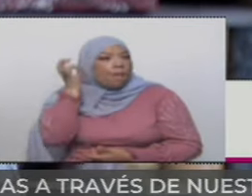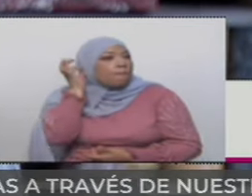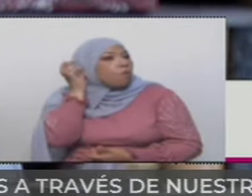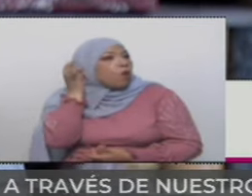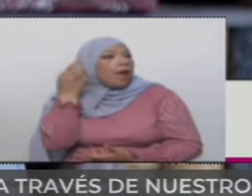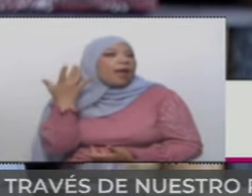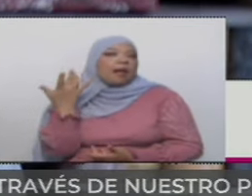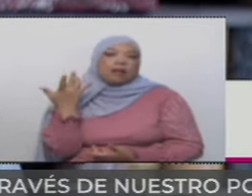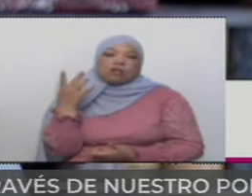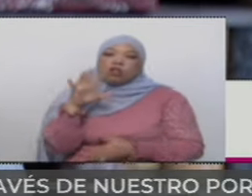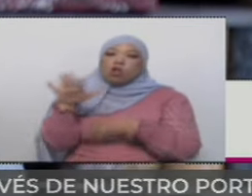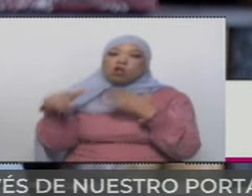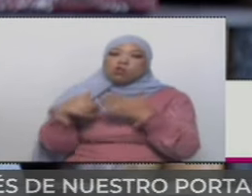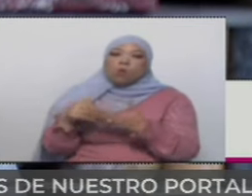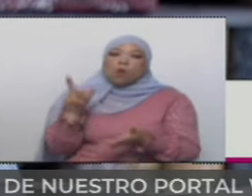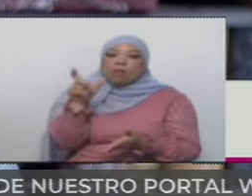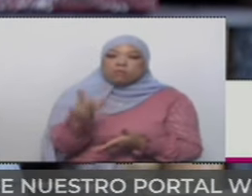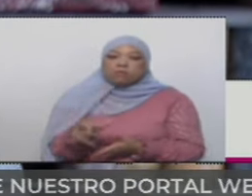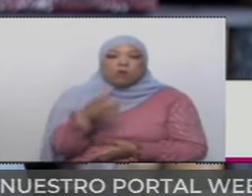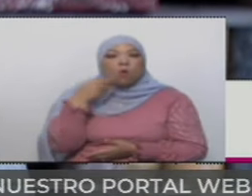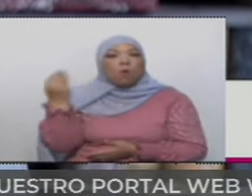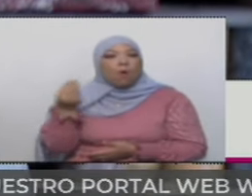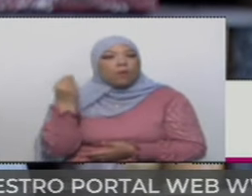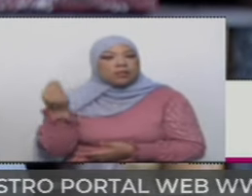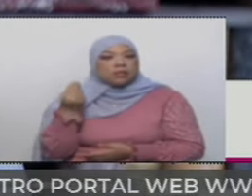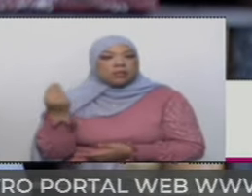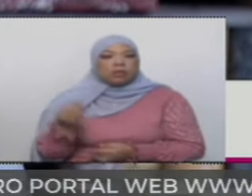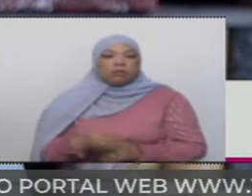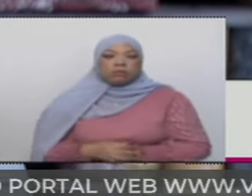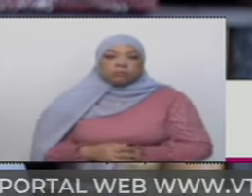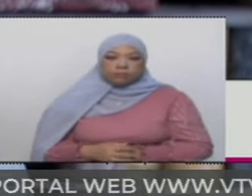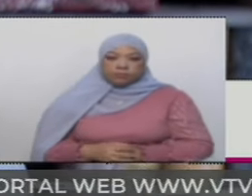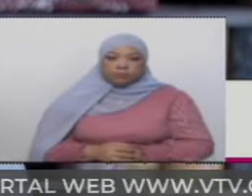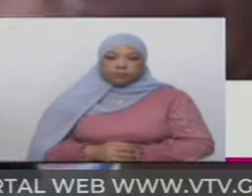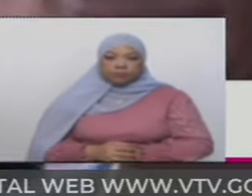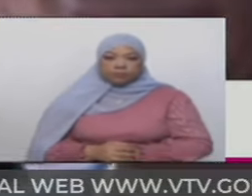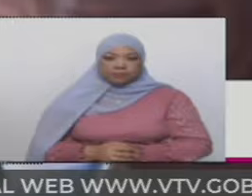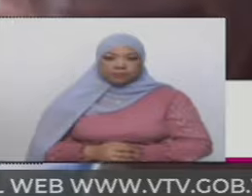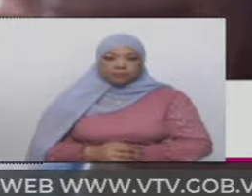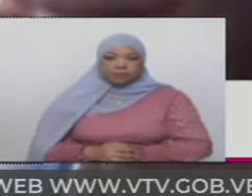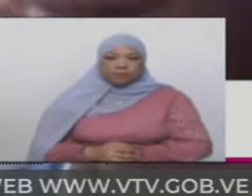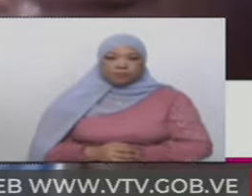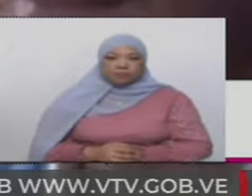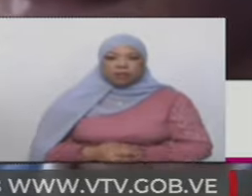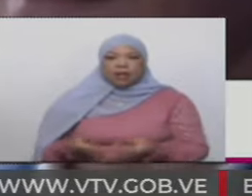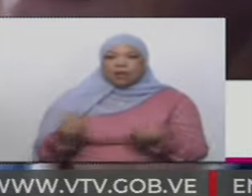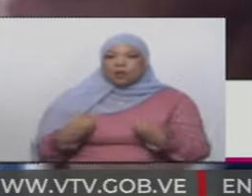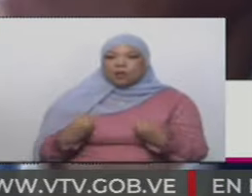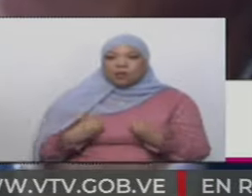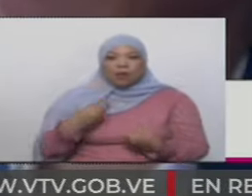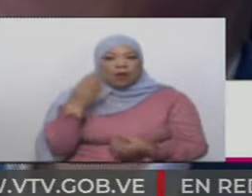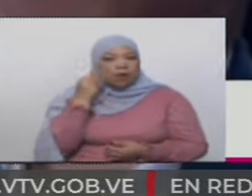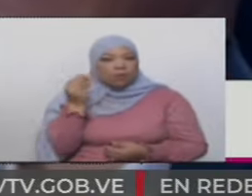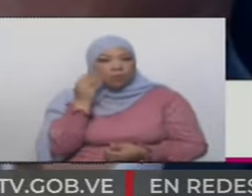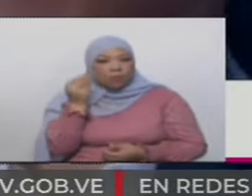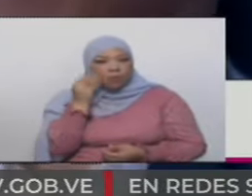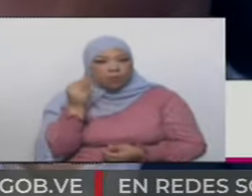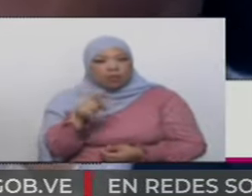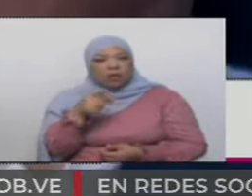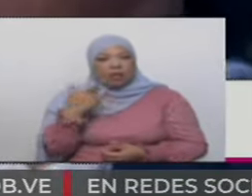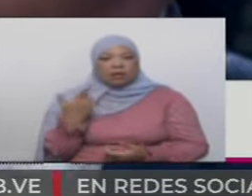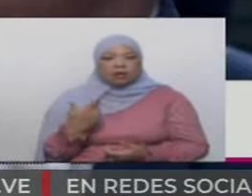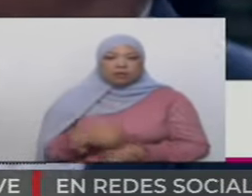Génesis, Ernesto, son muy jovencitos todos. Ah, y no vivieron nuestra experiencia. Pero saquen